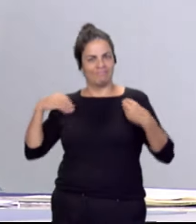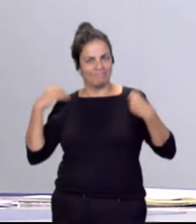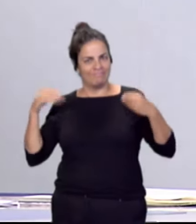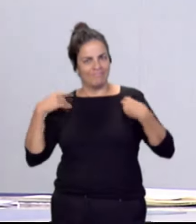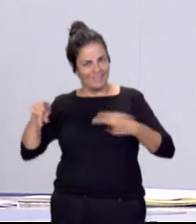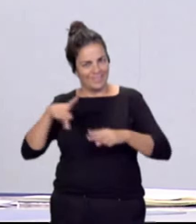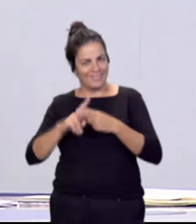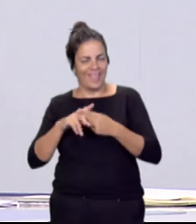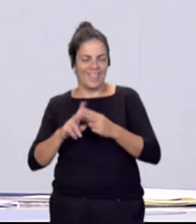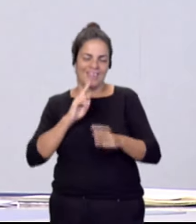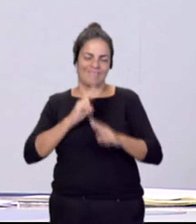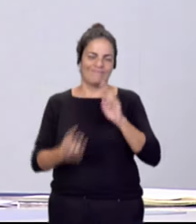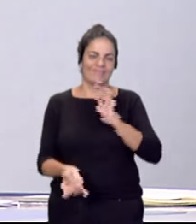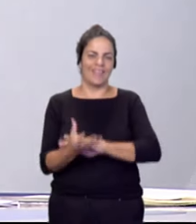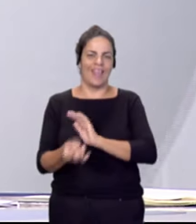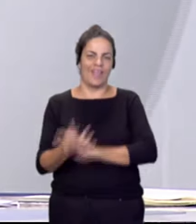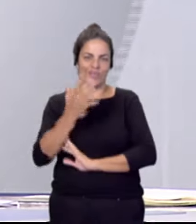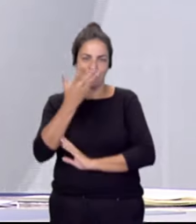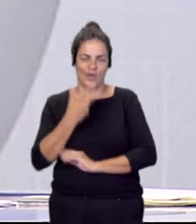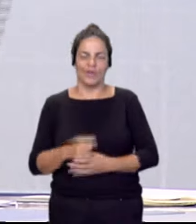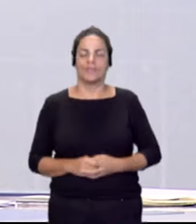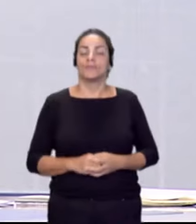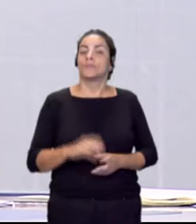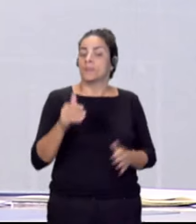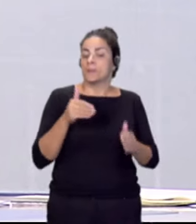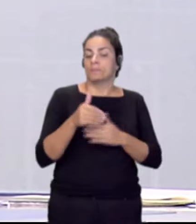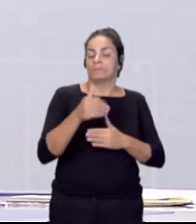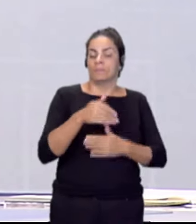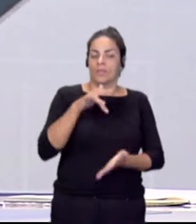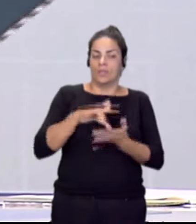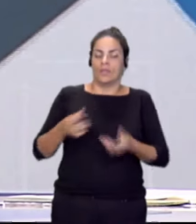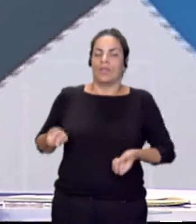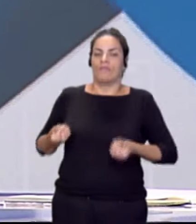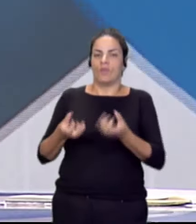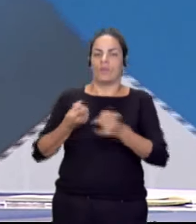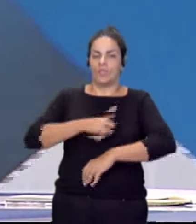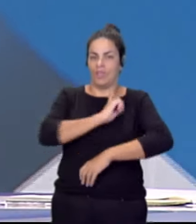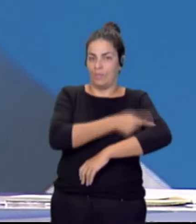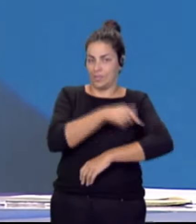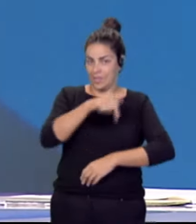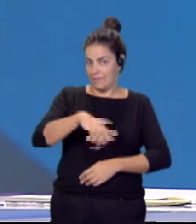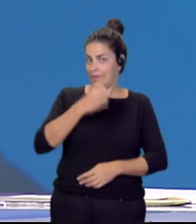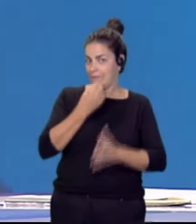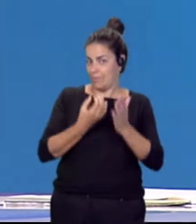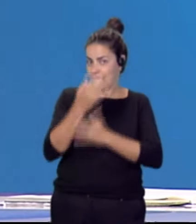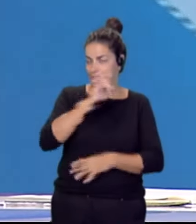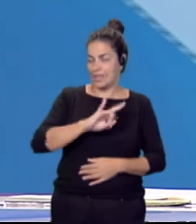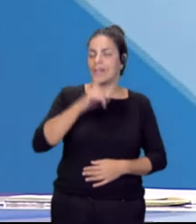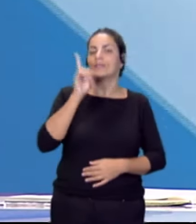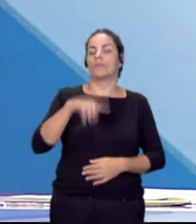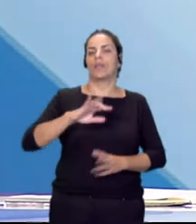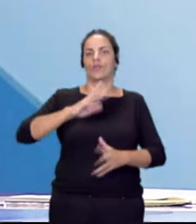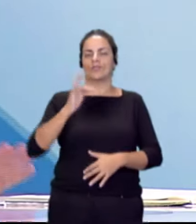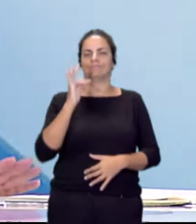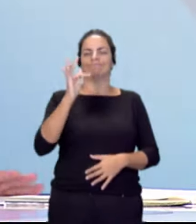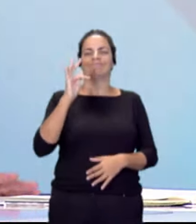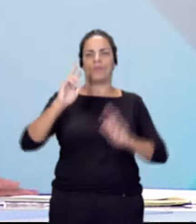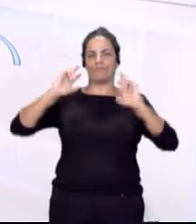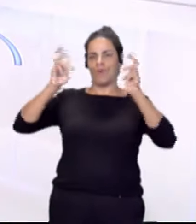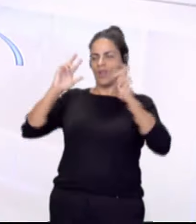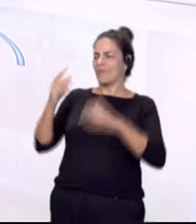Creando Colores. Bueno, en unos minutos vamos a estar con la información deportiva en Buenos Días Canarias y una muy buena noticia tenemos en voleibol, Fati